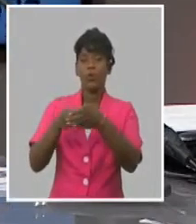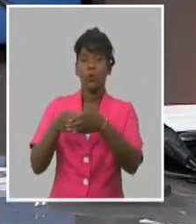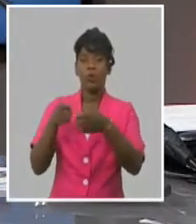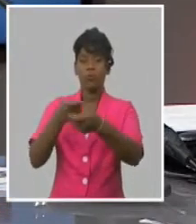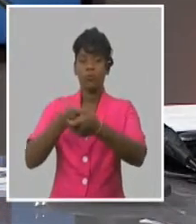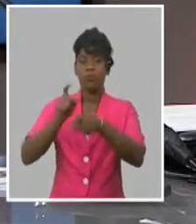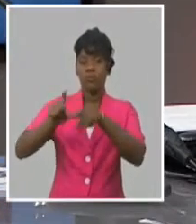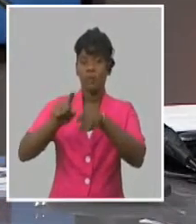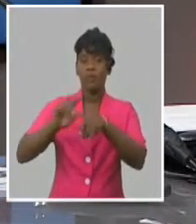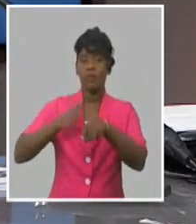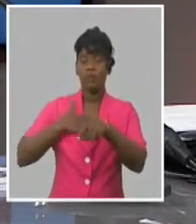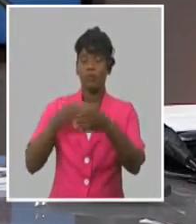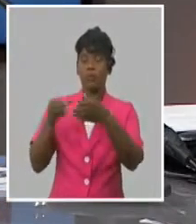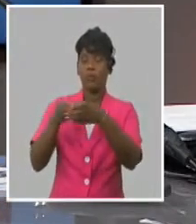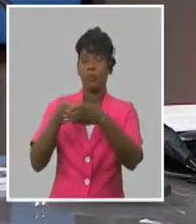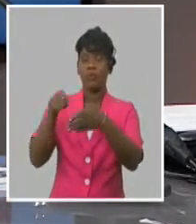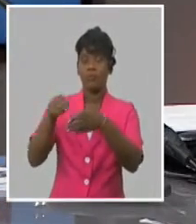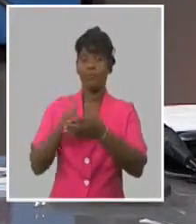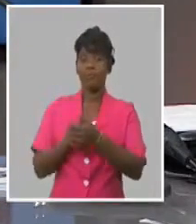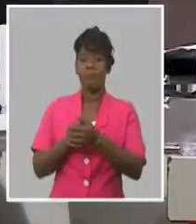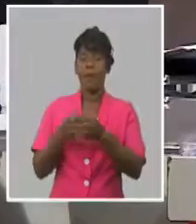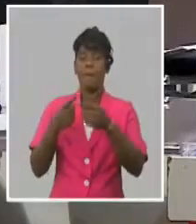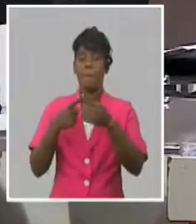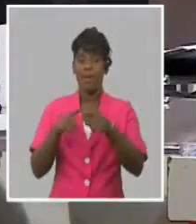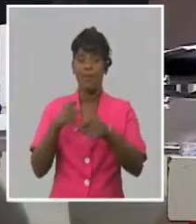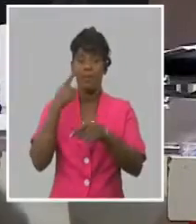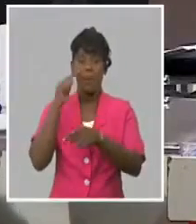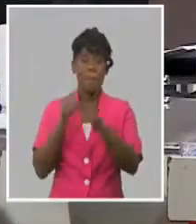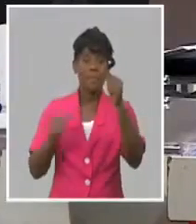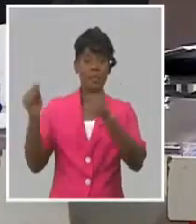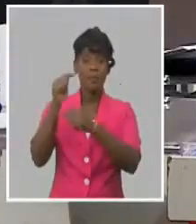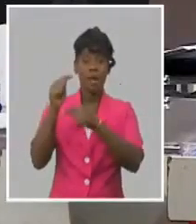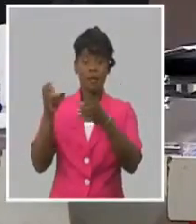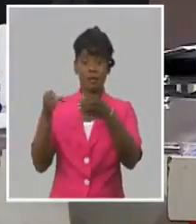fundamentalmente existían cooperativas en el sector agropecuario.